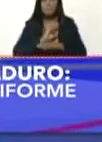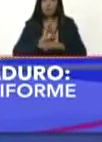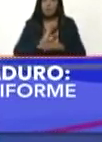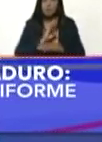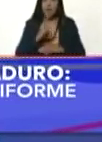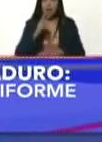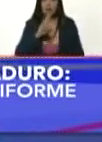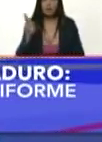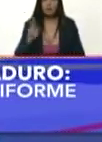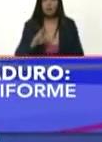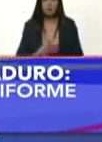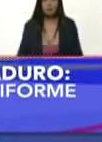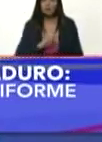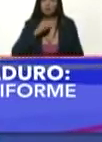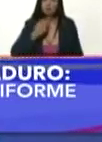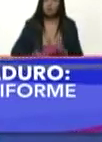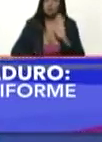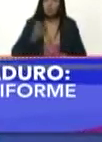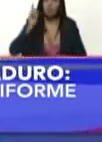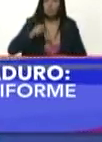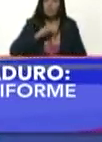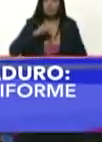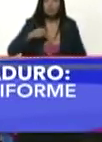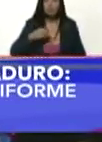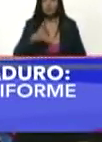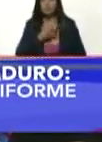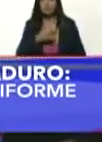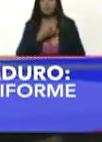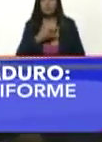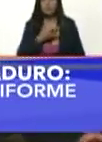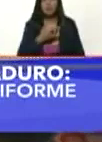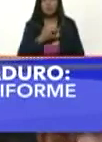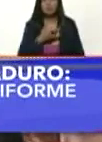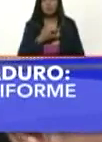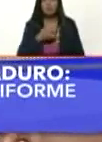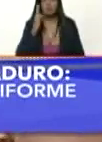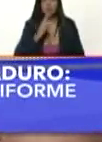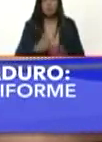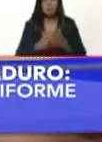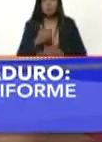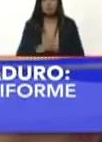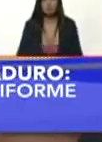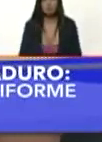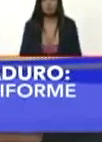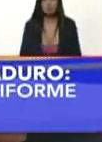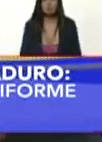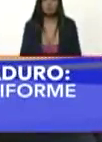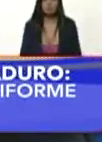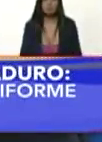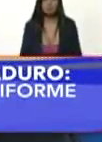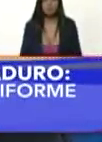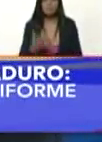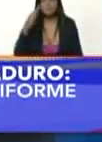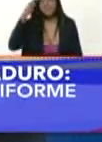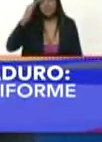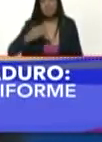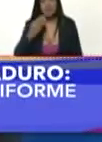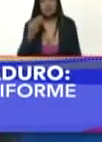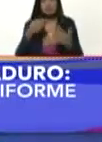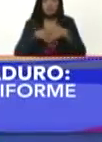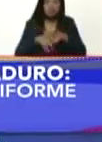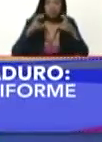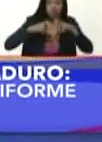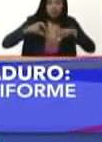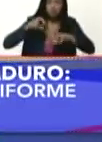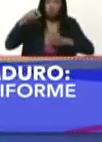República. Es muy importante que la Universidad Militar Bolivariana y todos nuestros militares estudien a fondo y